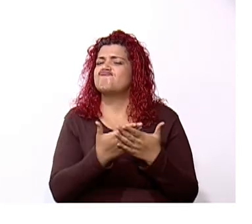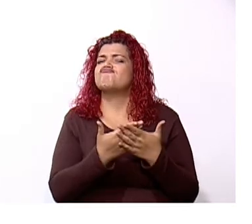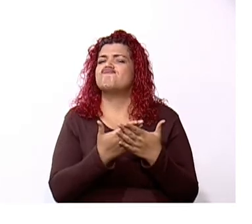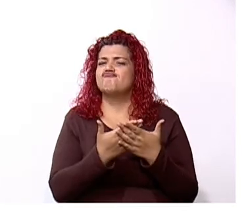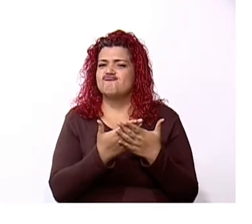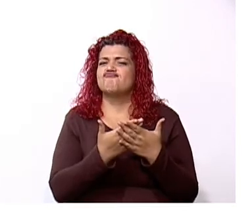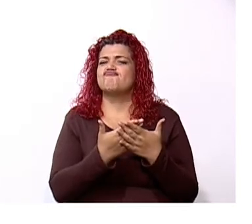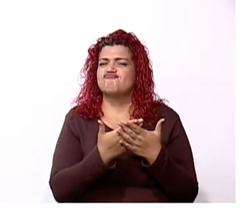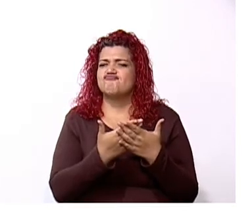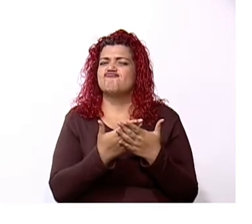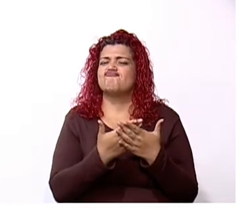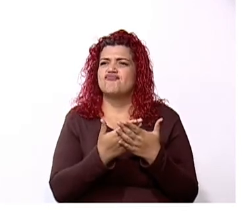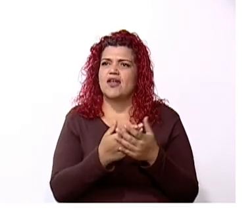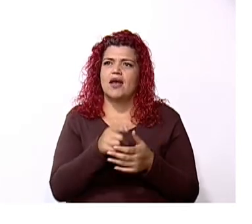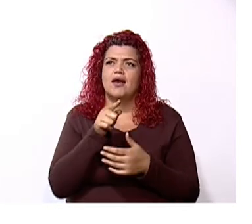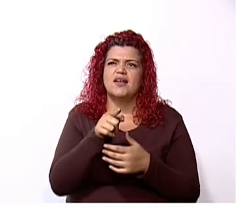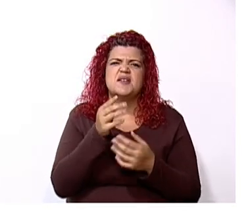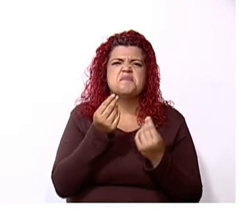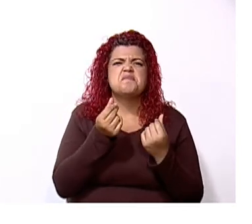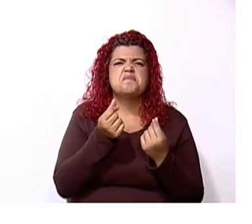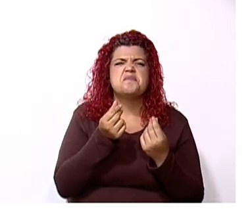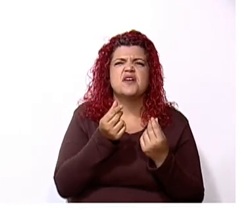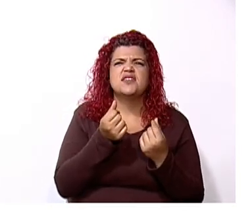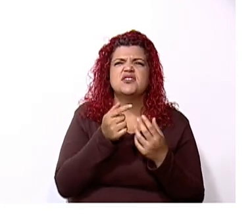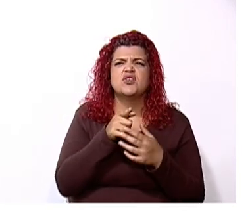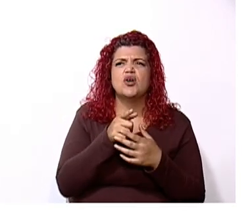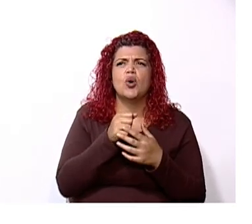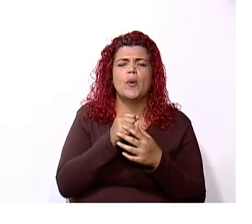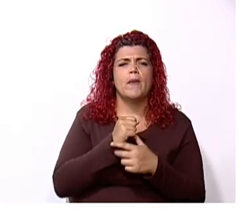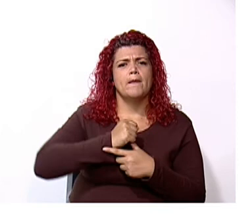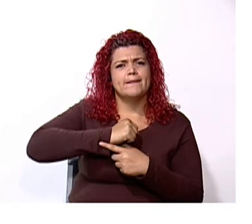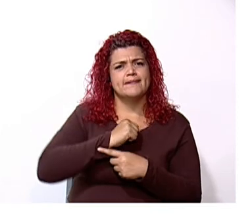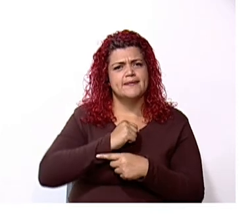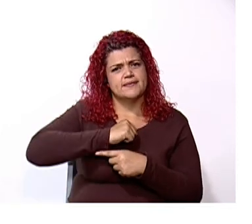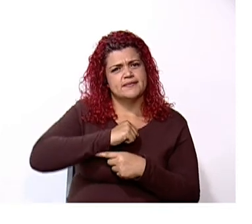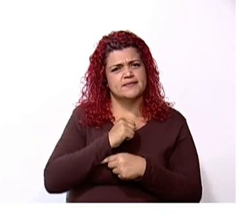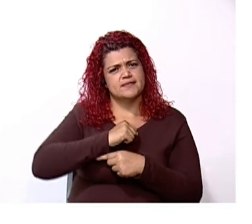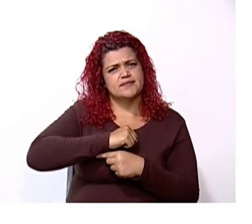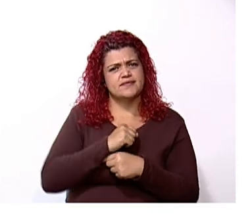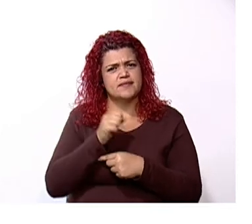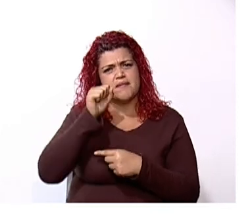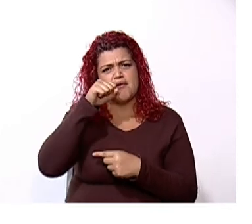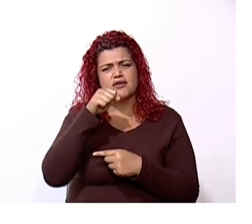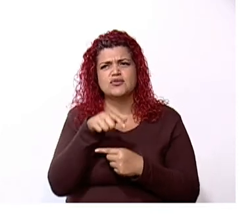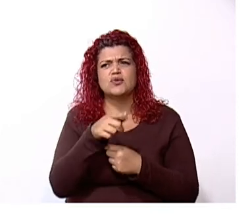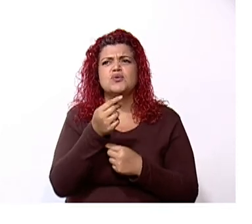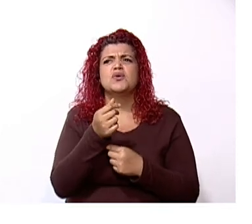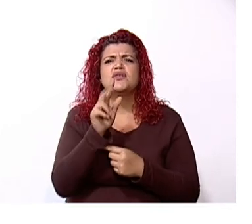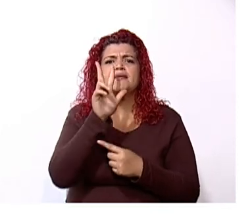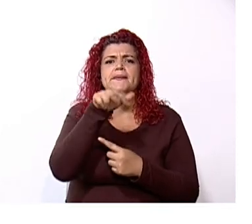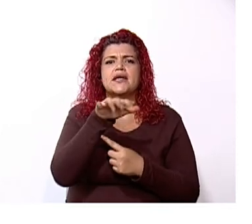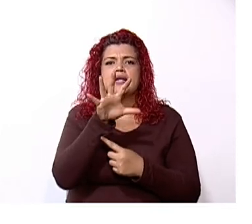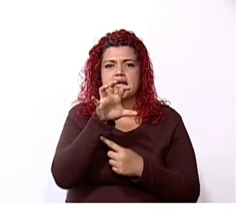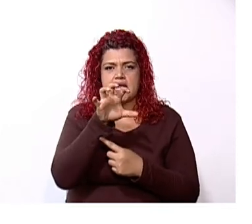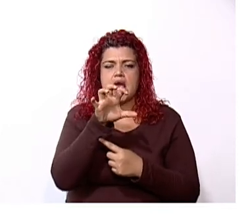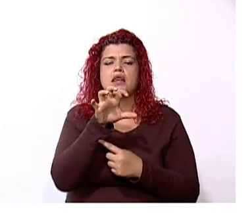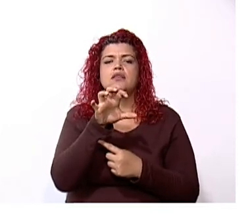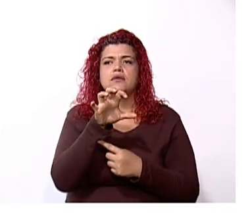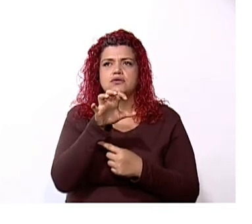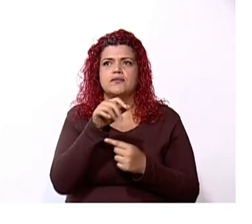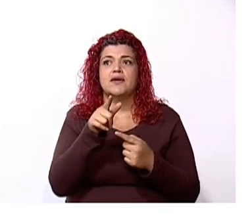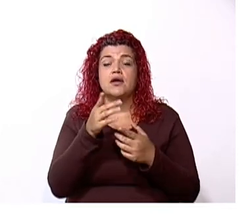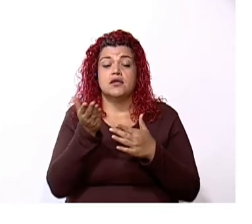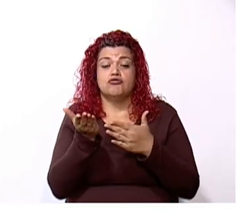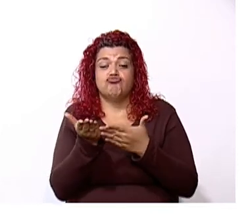me dice que el precio del muslito de pollo es de 3.500 colones. El filet de